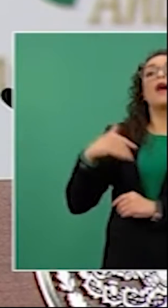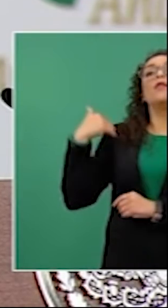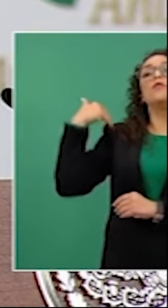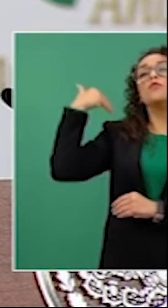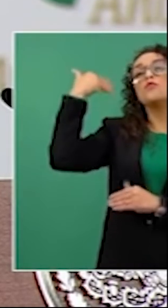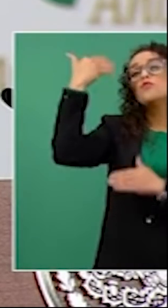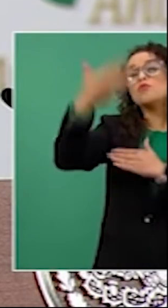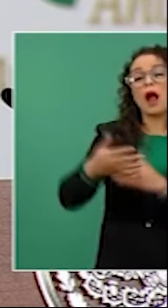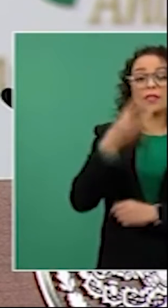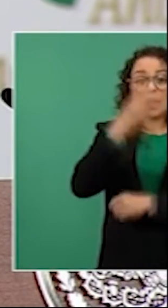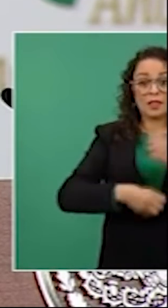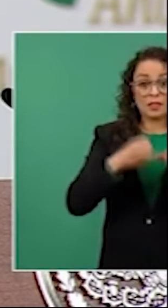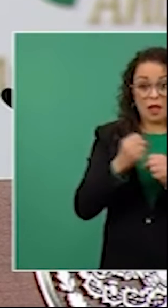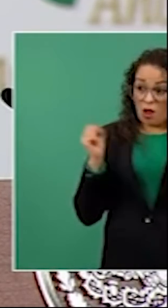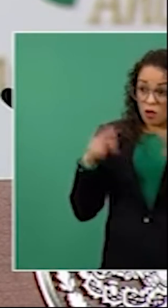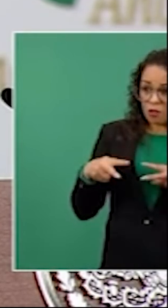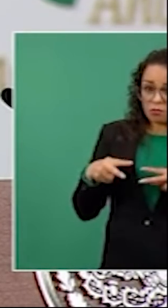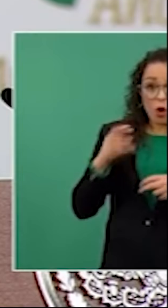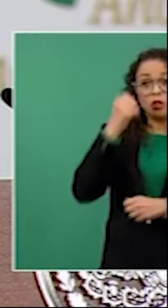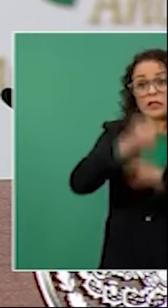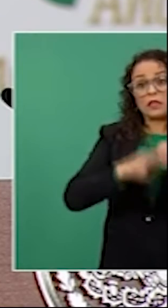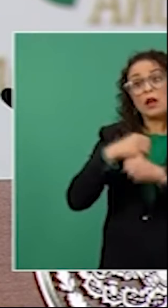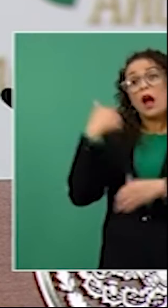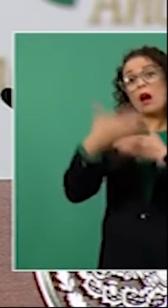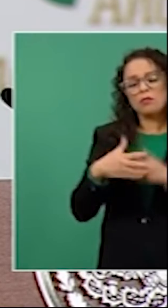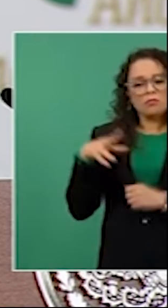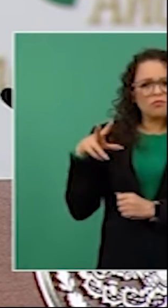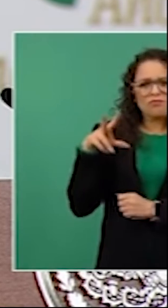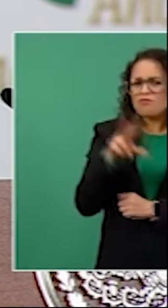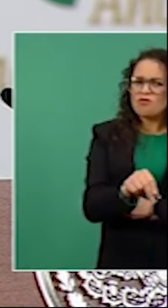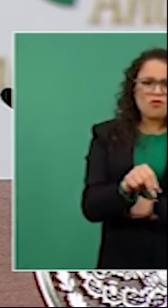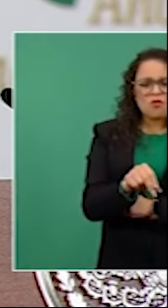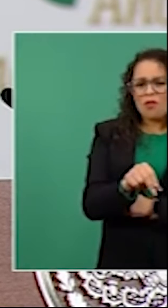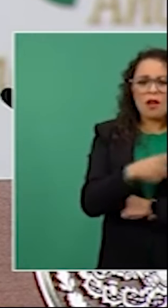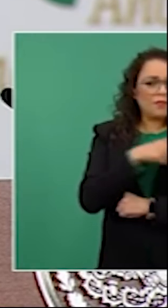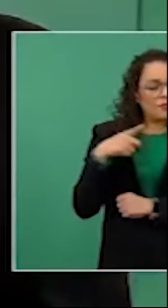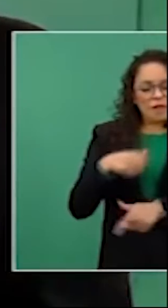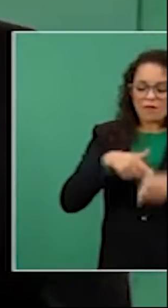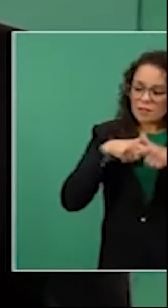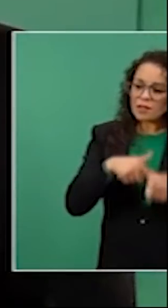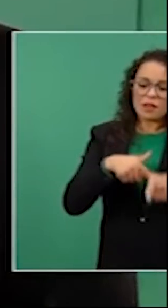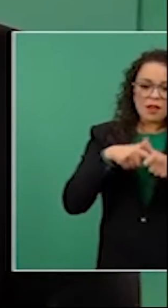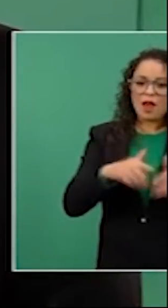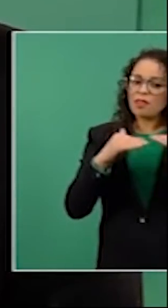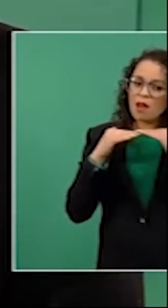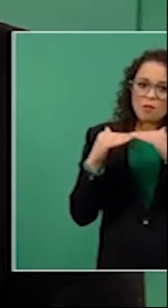3 años, nos vemos dentro de 6 años. No se debe de agotar la democracia a eso.